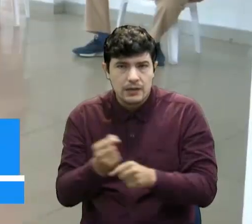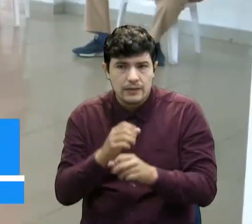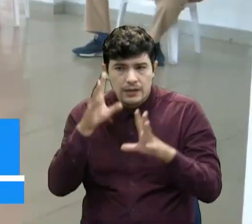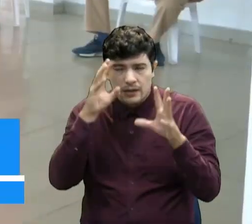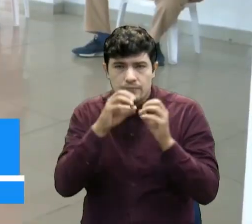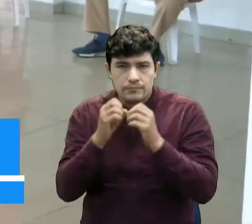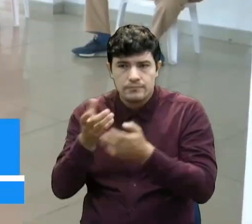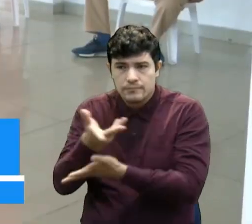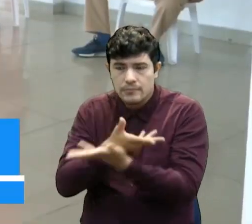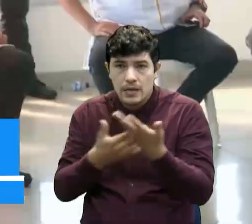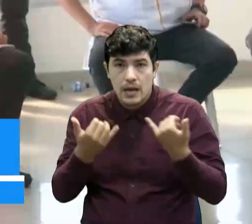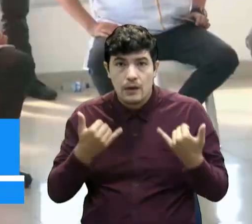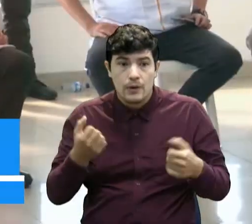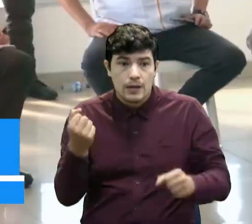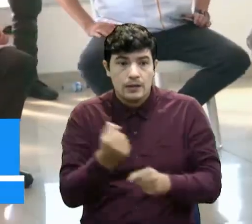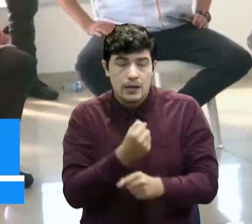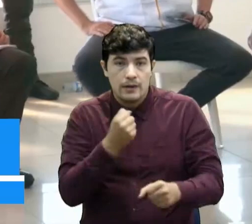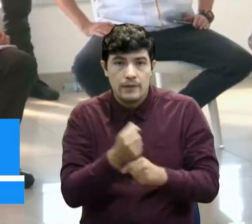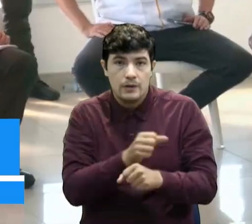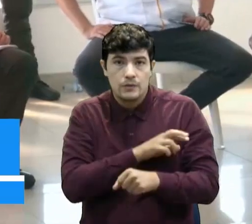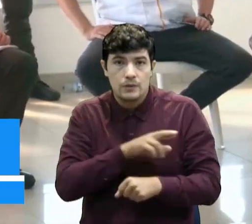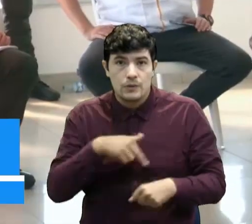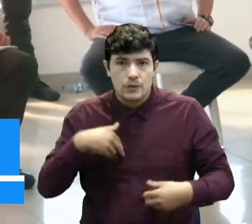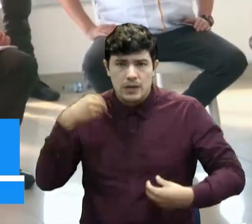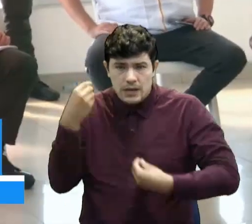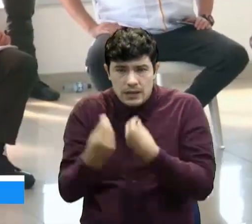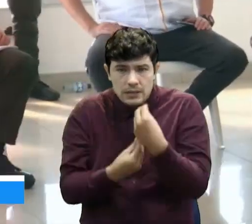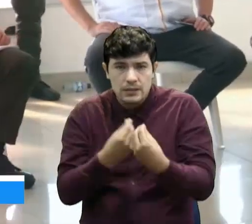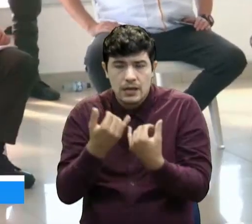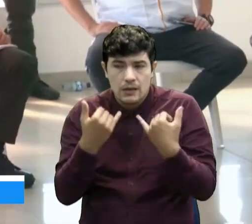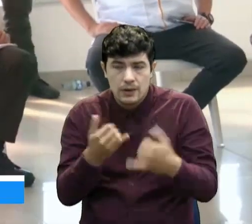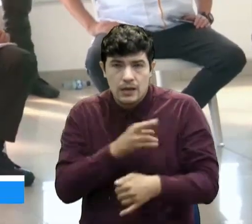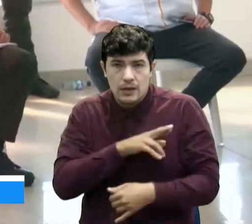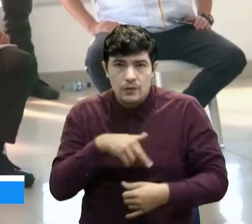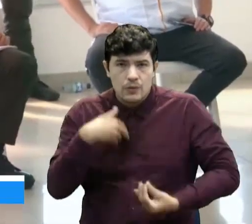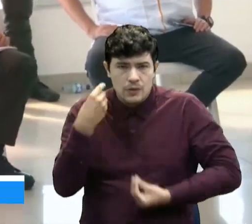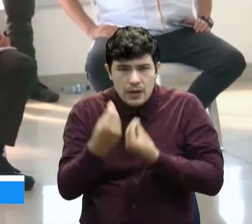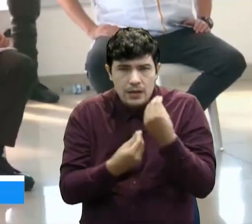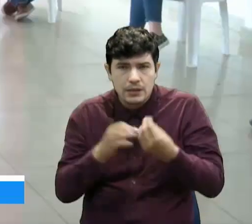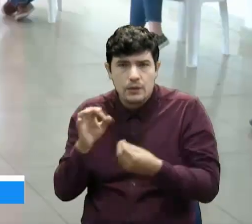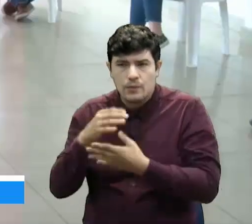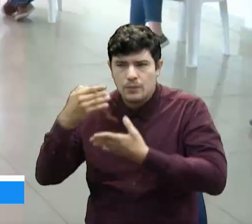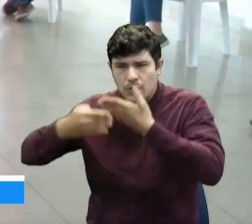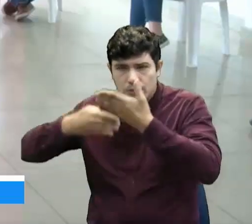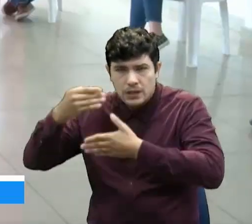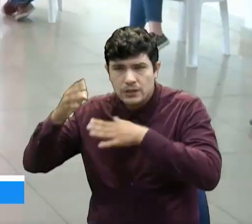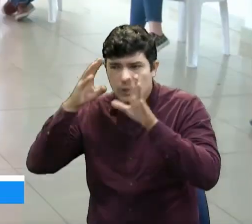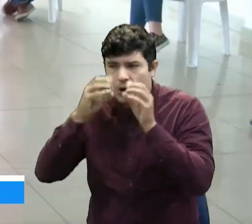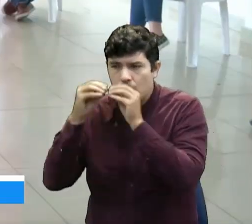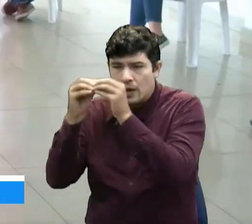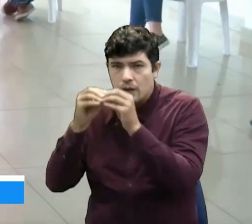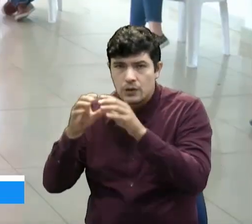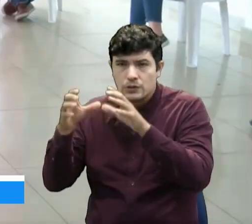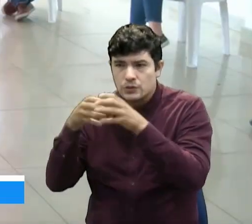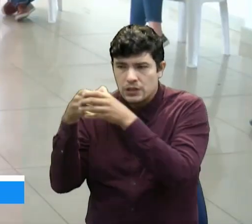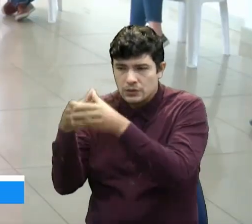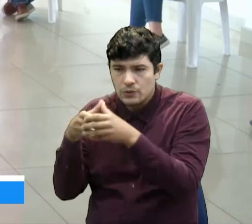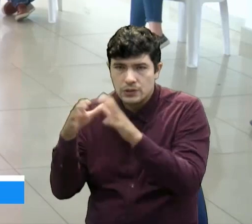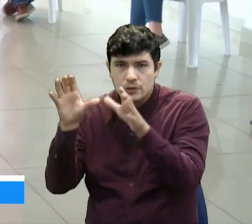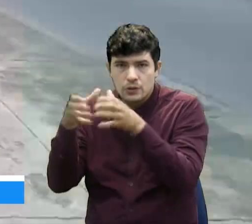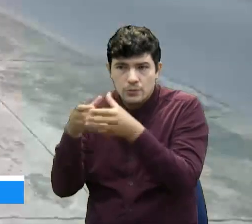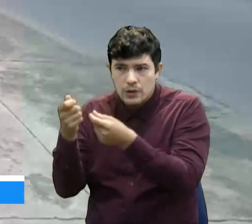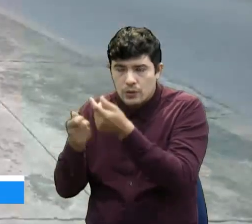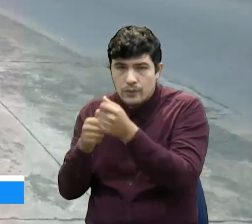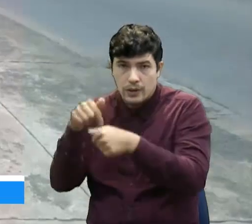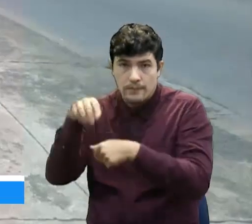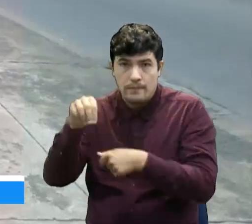conjunto. En este trabajo que llevamos realizando o que llevamos ya en proceso con las diferentes asociaciones, con los gremios, no solamente